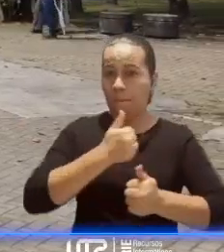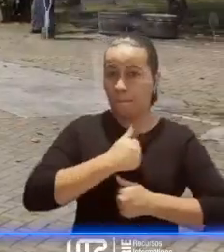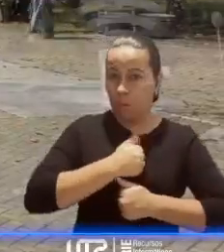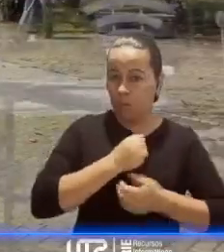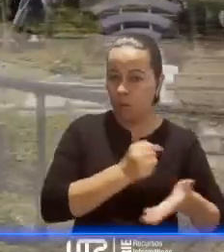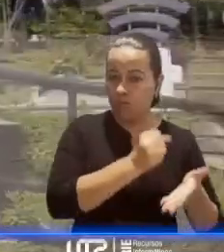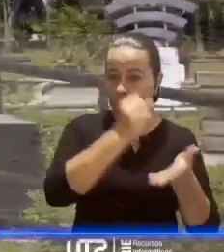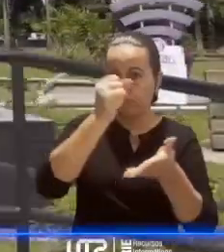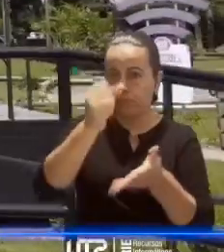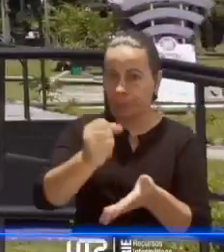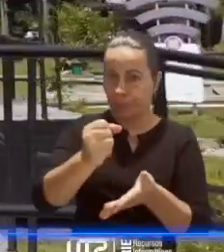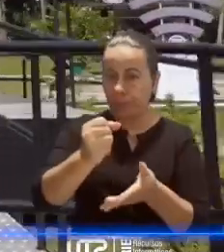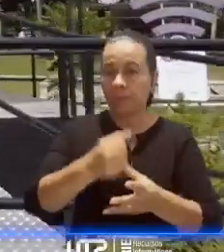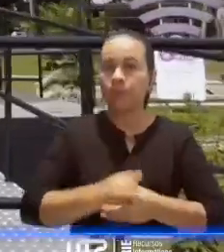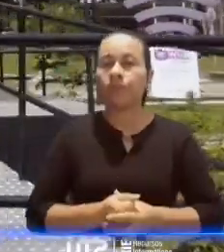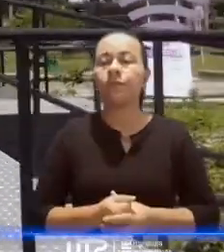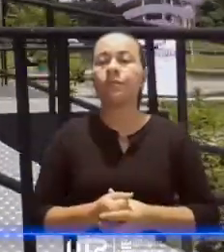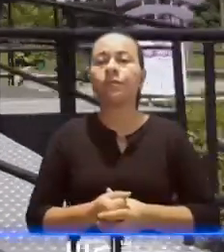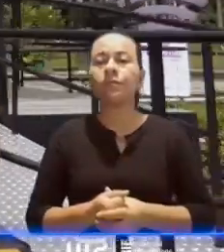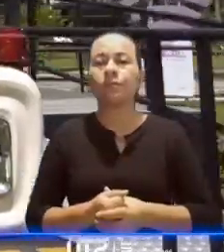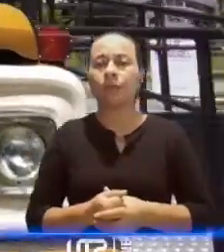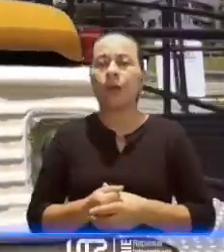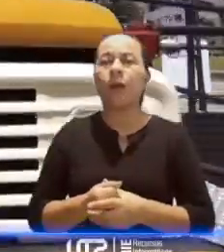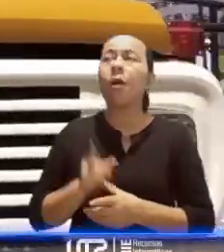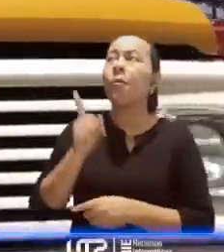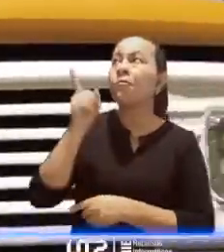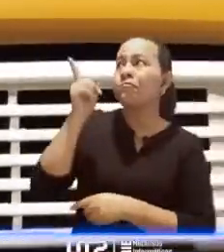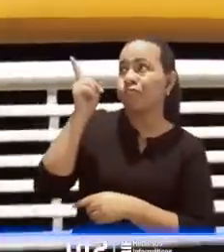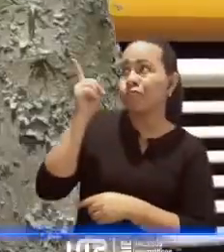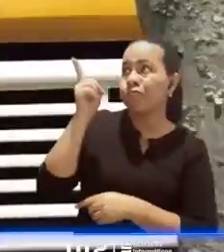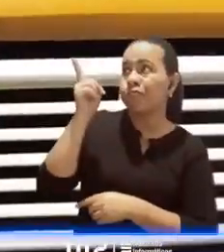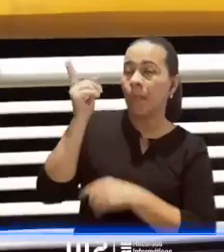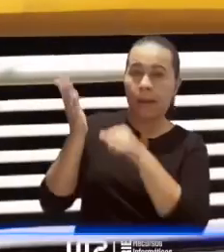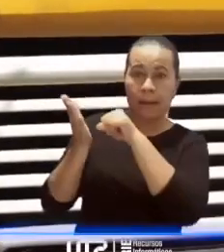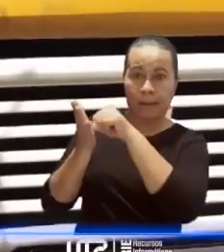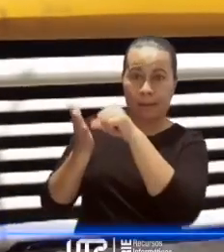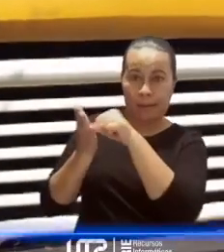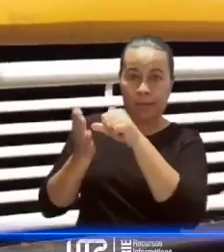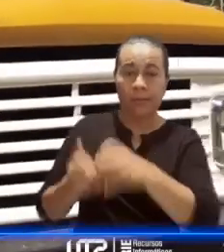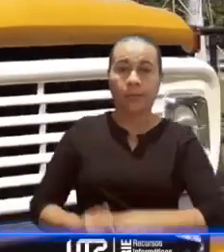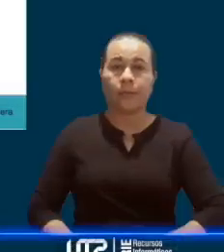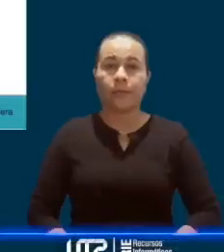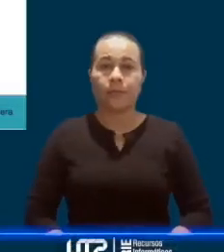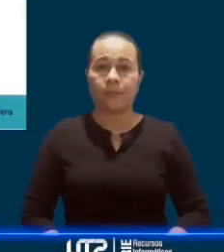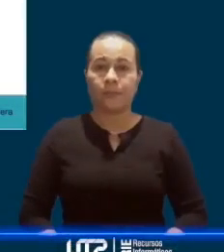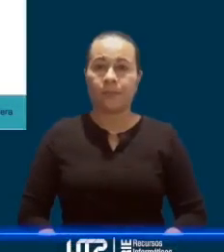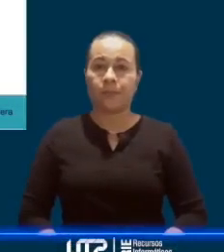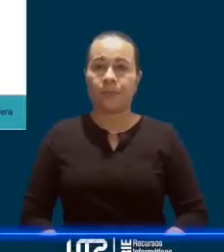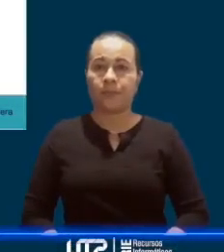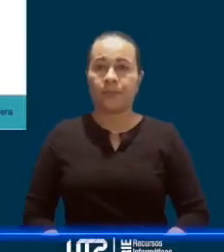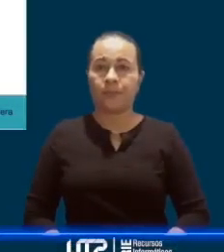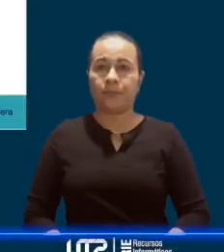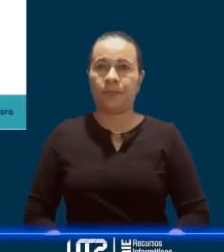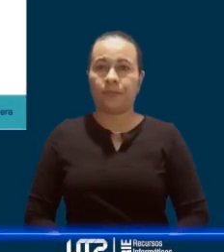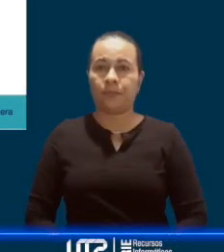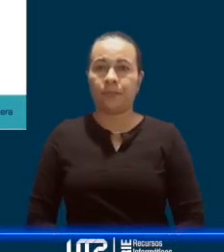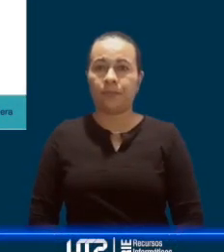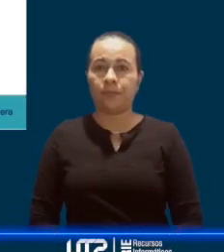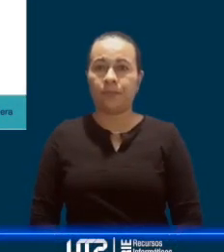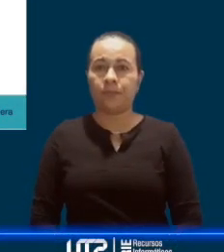39% restante a recursos propios, los cuales se encuentran distribuidos como se presentan a continuación.